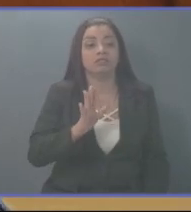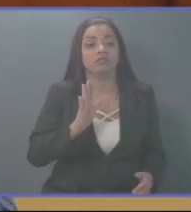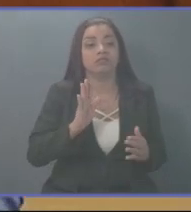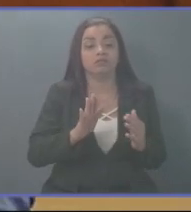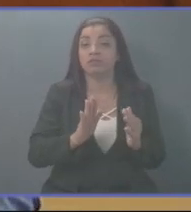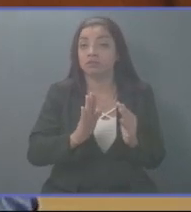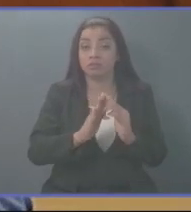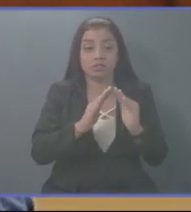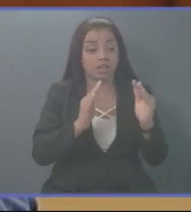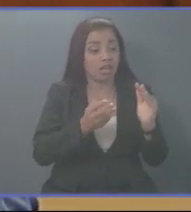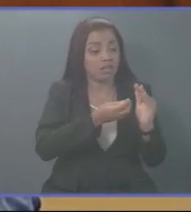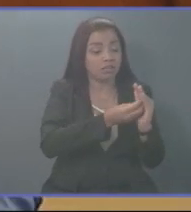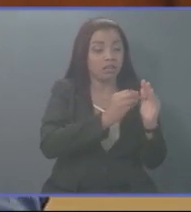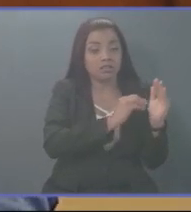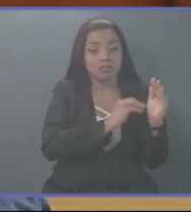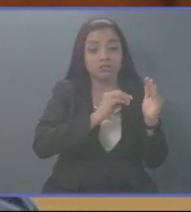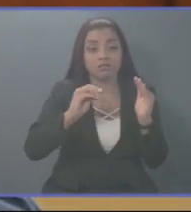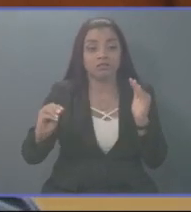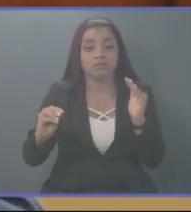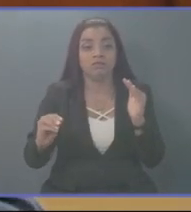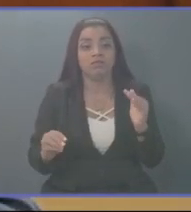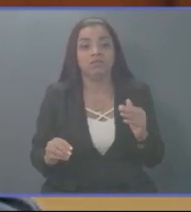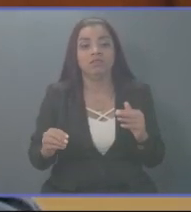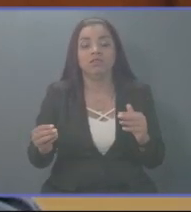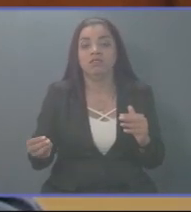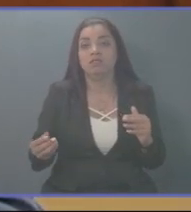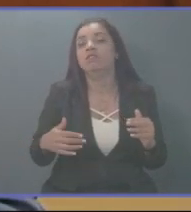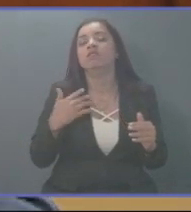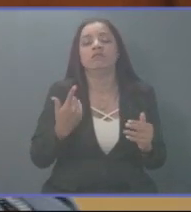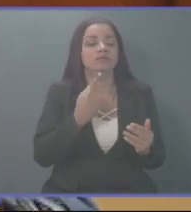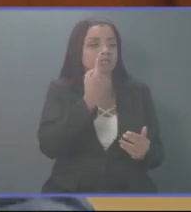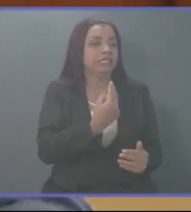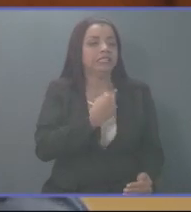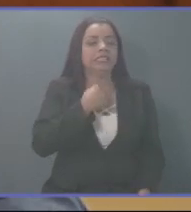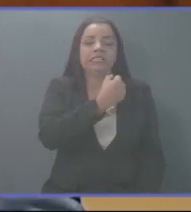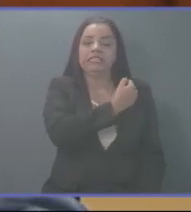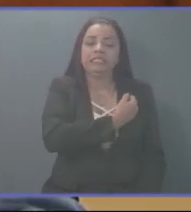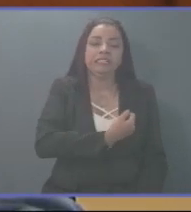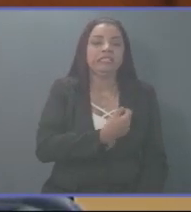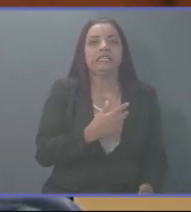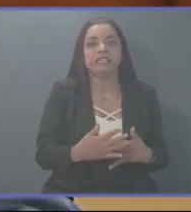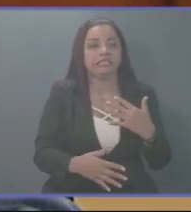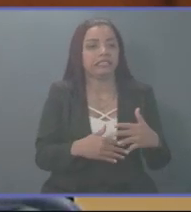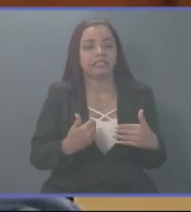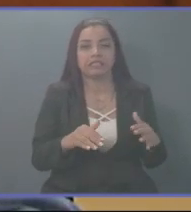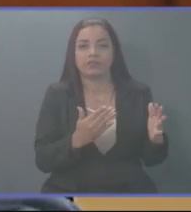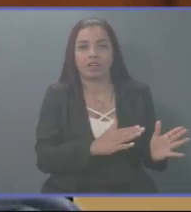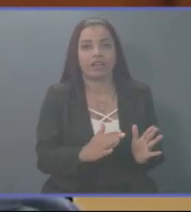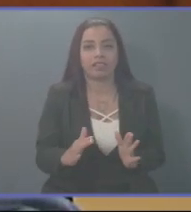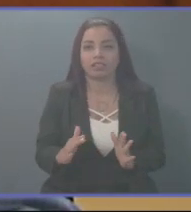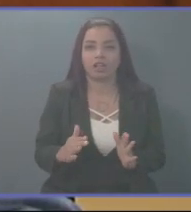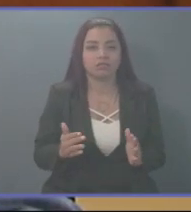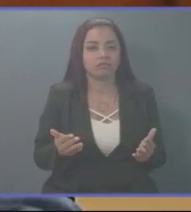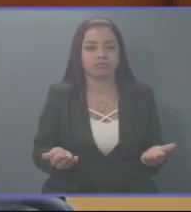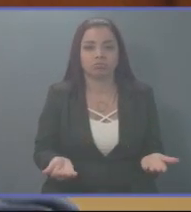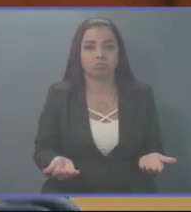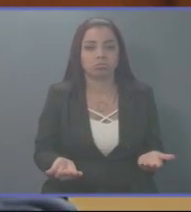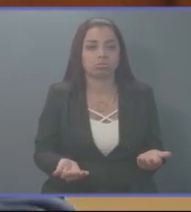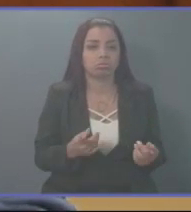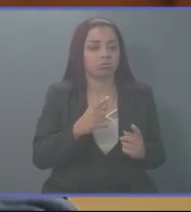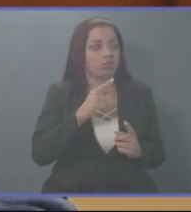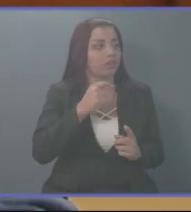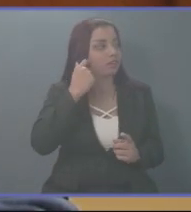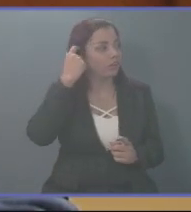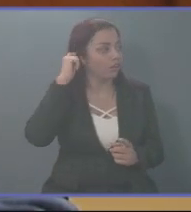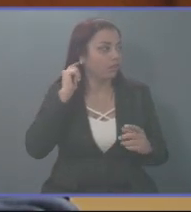hogares. Las víctimas de desplazamiento interno están expuestas a diferentes discriminaciones por sexo,